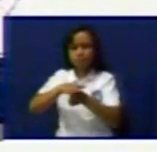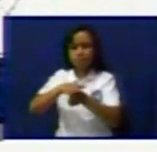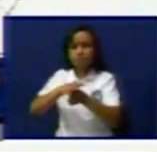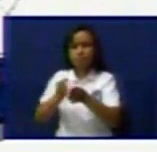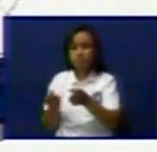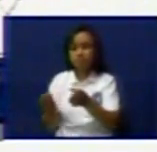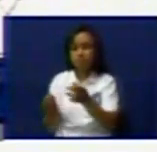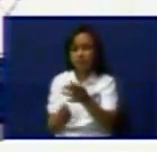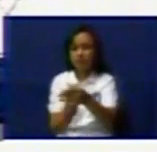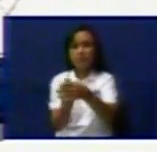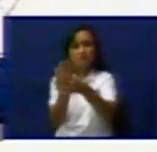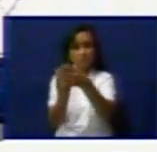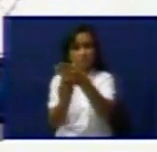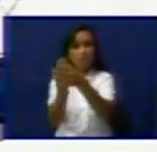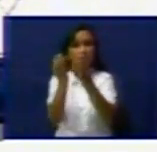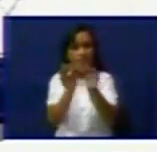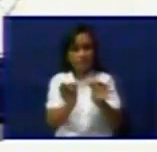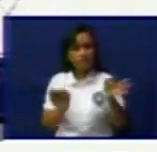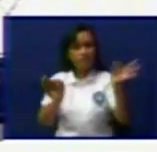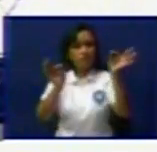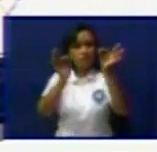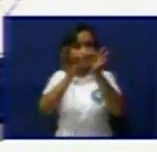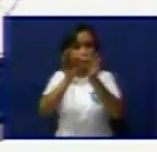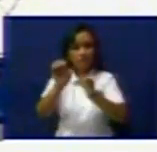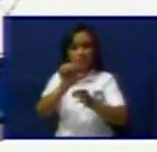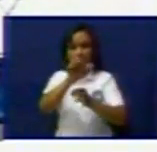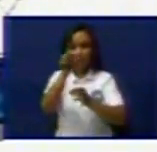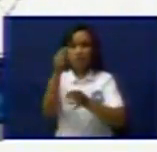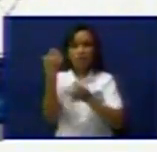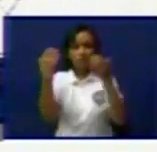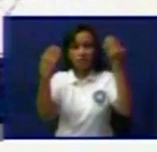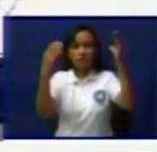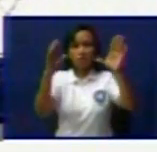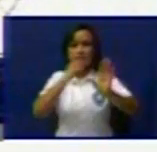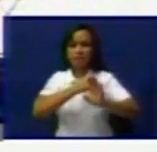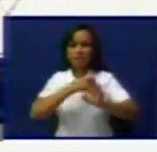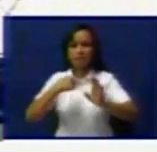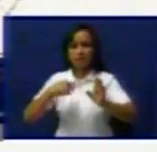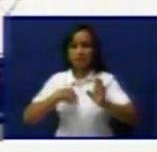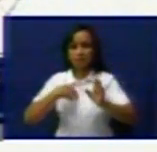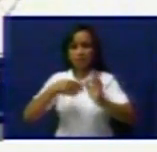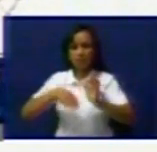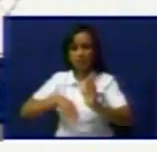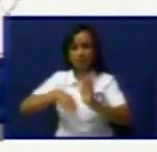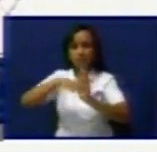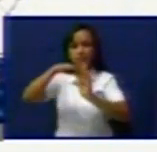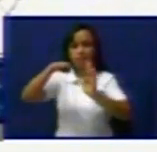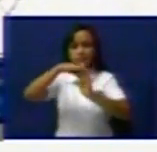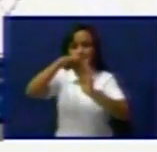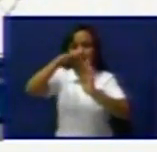de alta calidad y también servirán para otros propósitos.